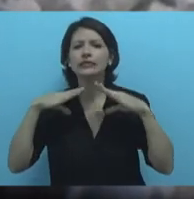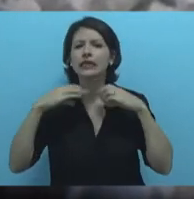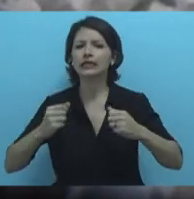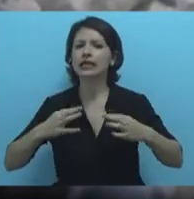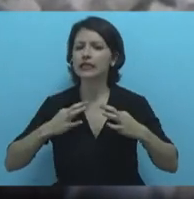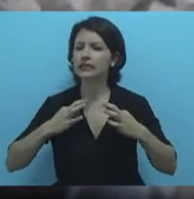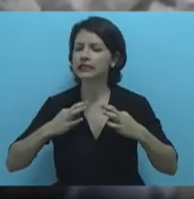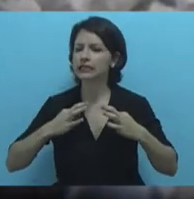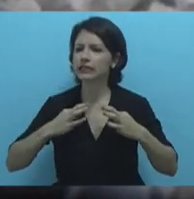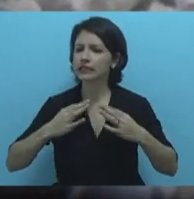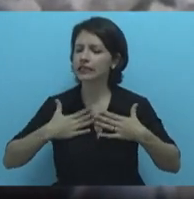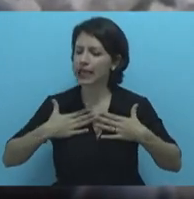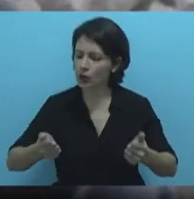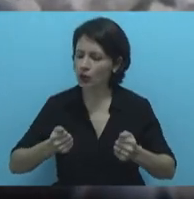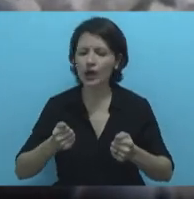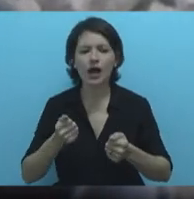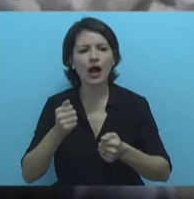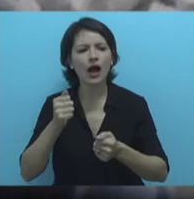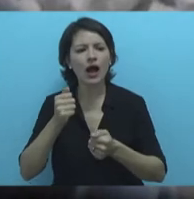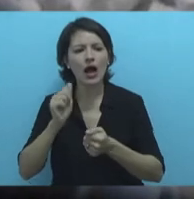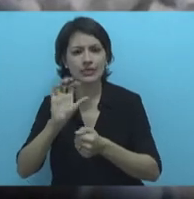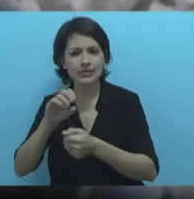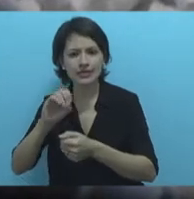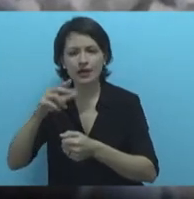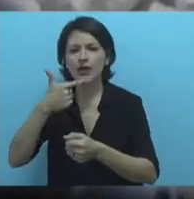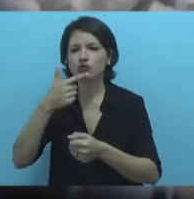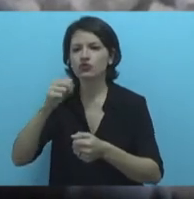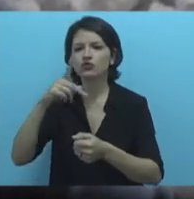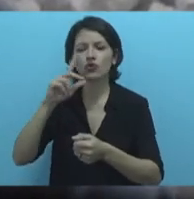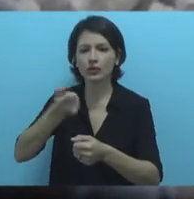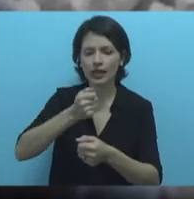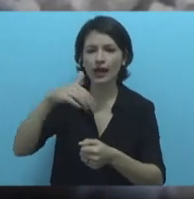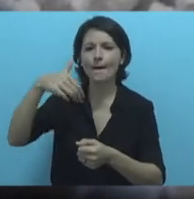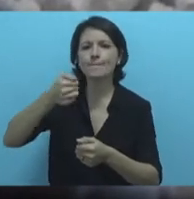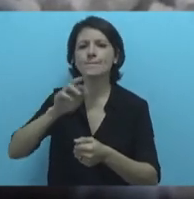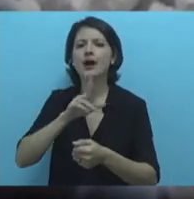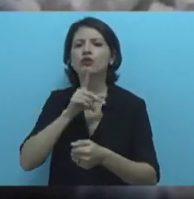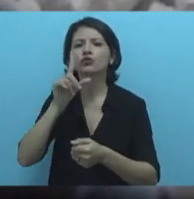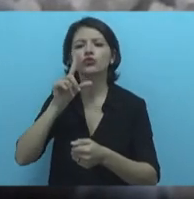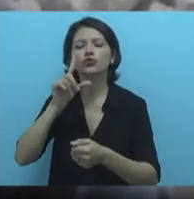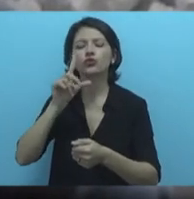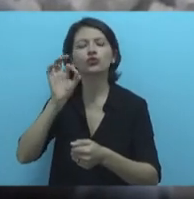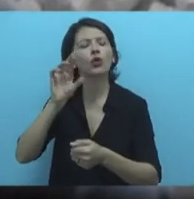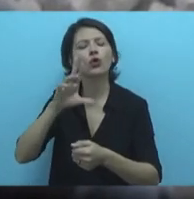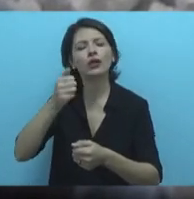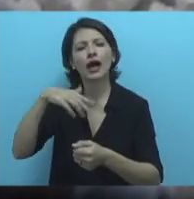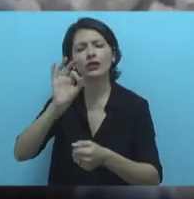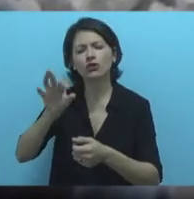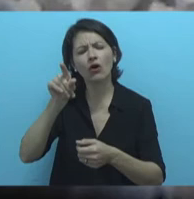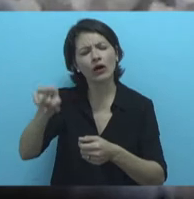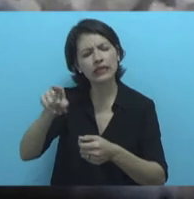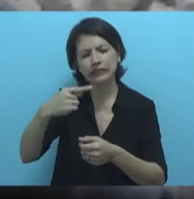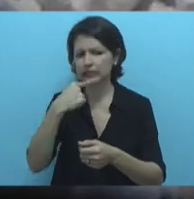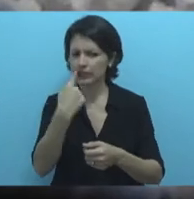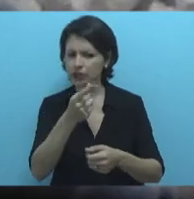sonia martorano nos dijo que las previsiones iniciales que se tenían por parte